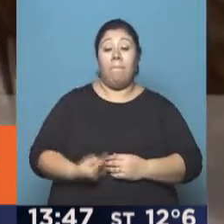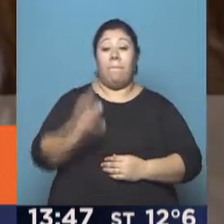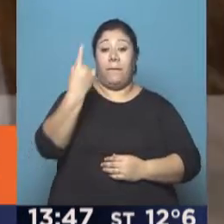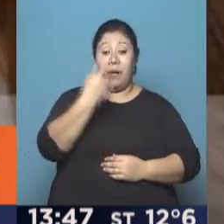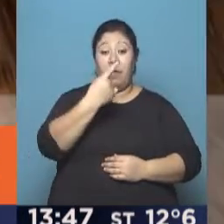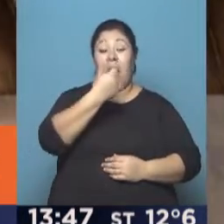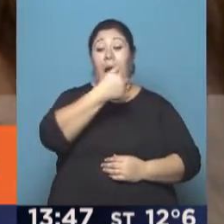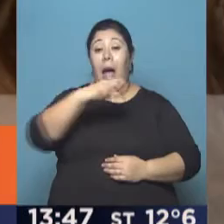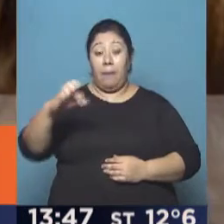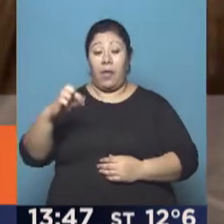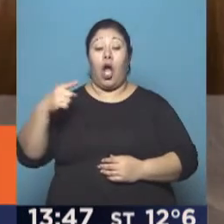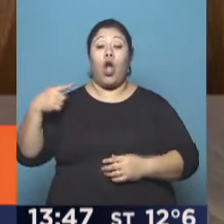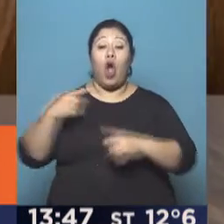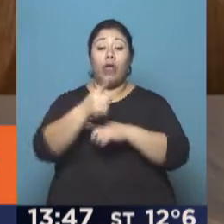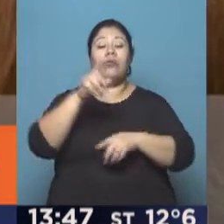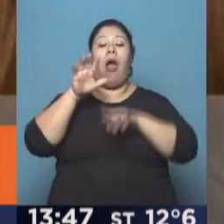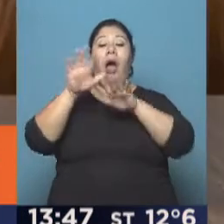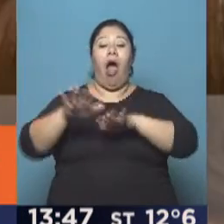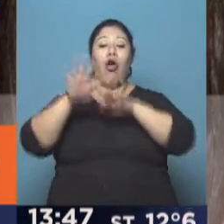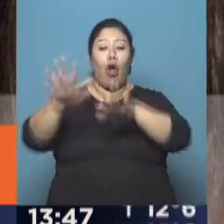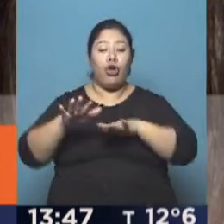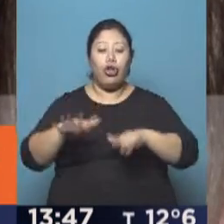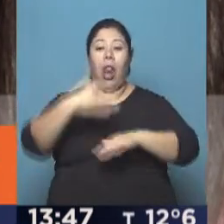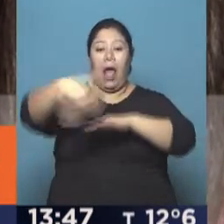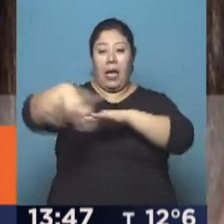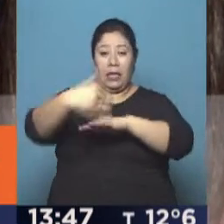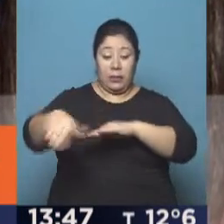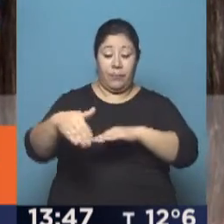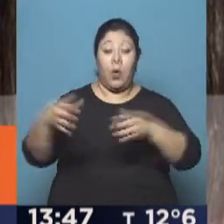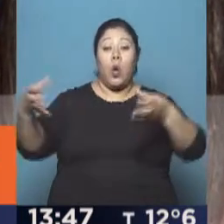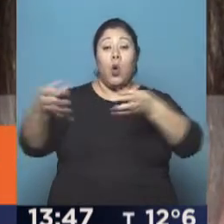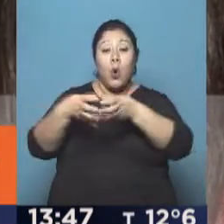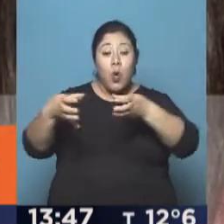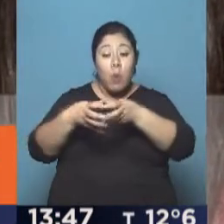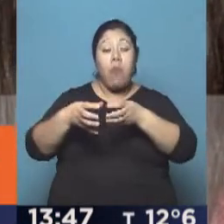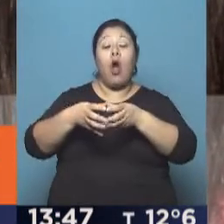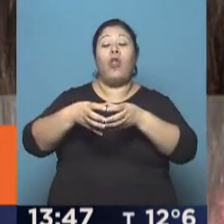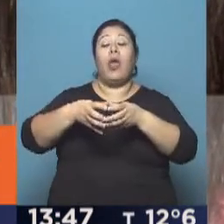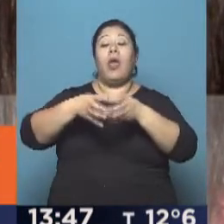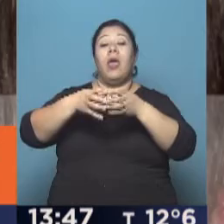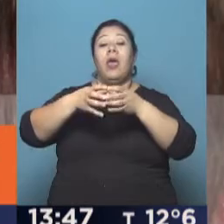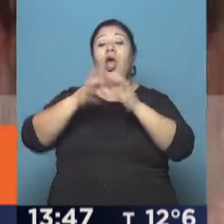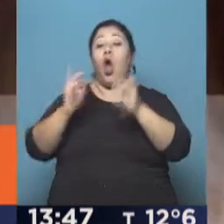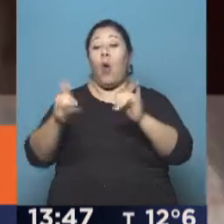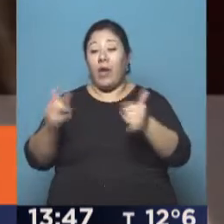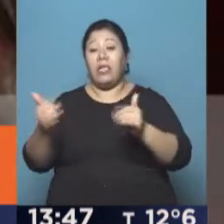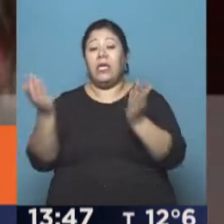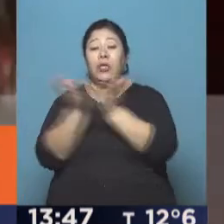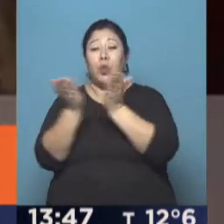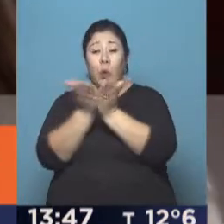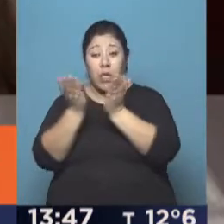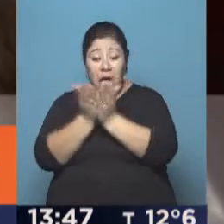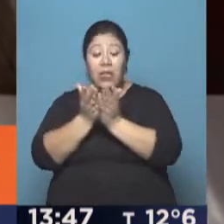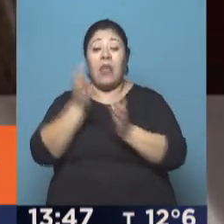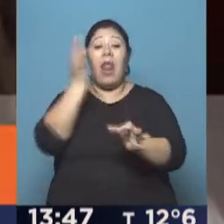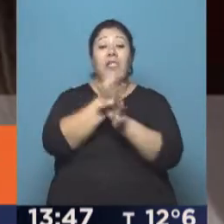inteligentes contra el acoso callejero que desarrolló un grupo de estudiantes del Nacional Buenos Aires. Nuestra aplicación funciona con una pantalla principal